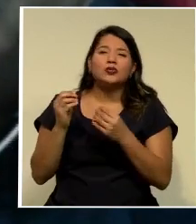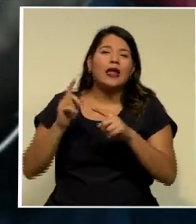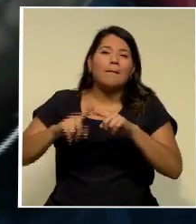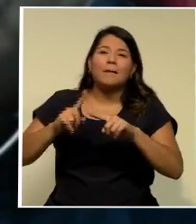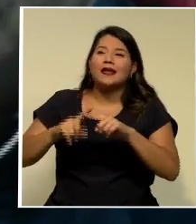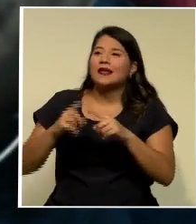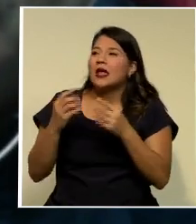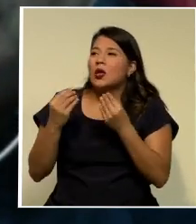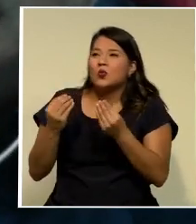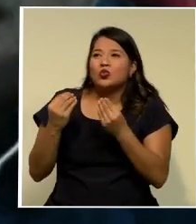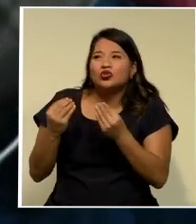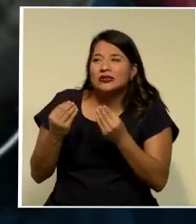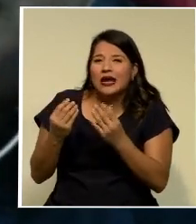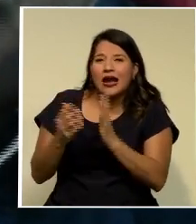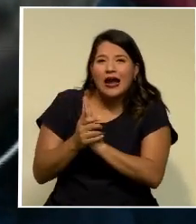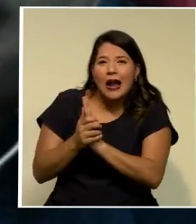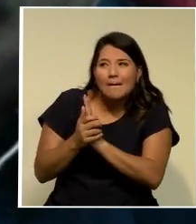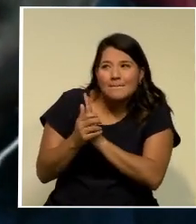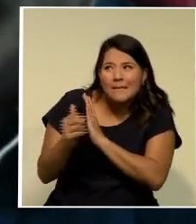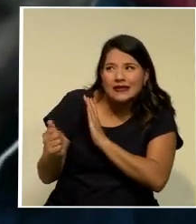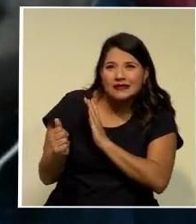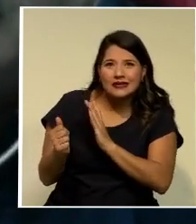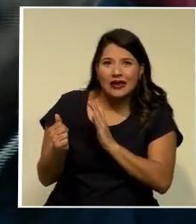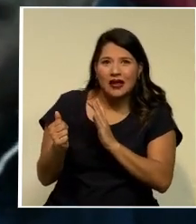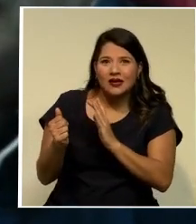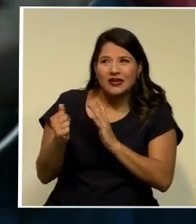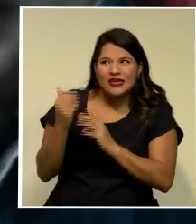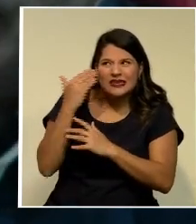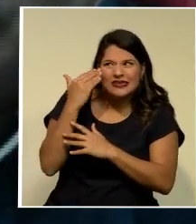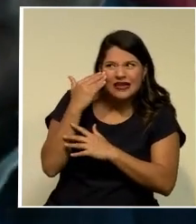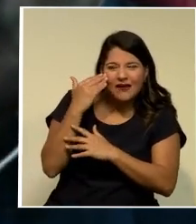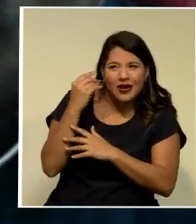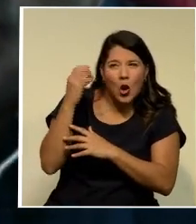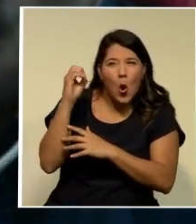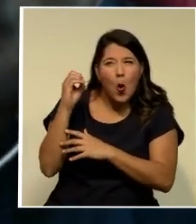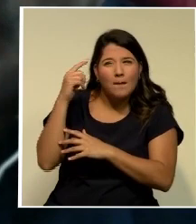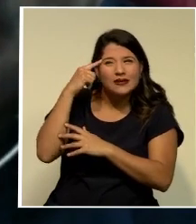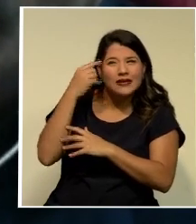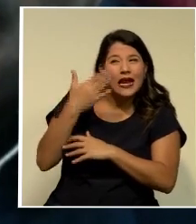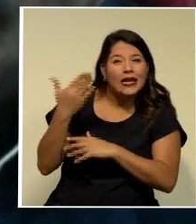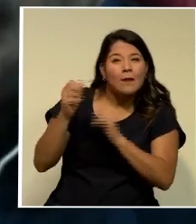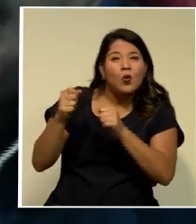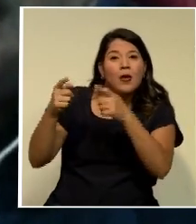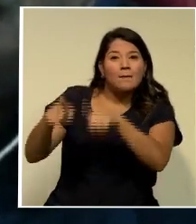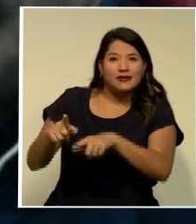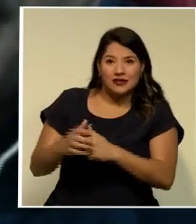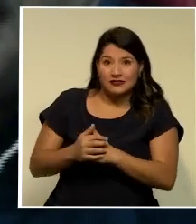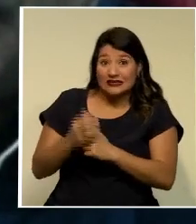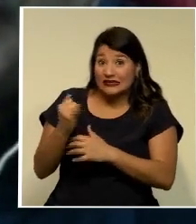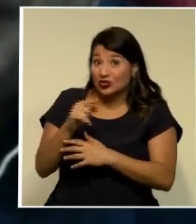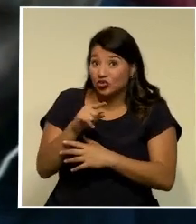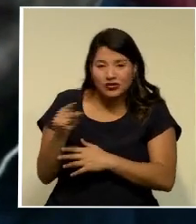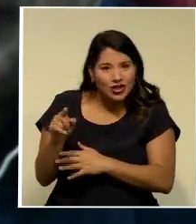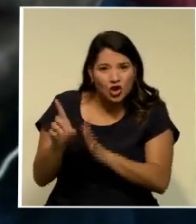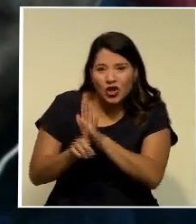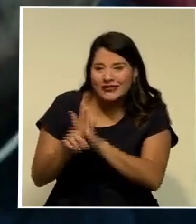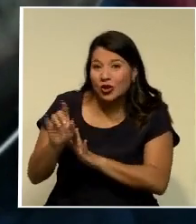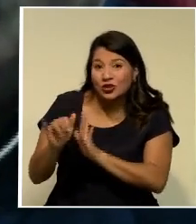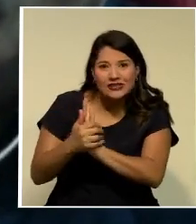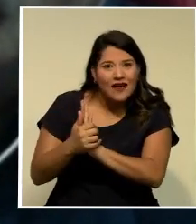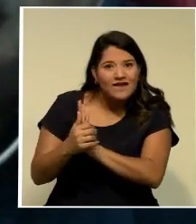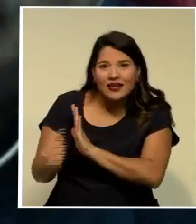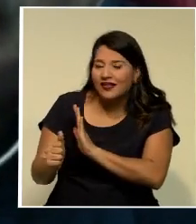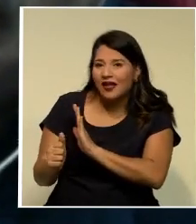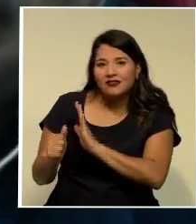sumamente intuitivo. Si tú no intuyes lo que va a pasar, no tomaste la fotografía, ¿verdad? Y es una parte muy importante también que es